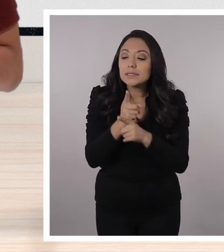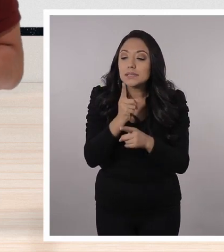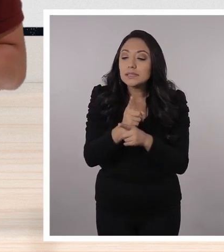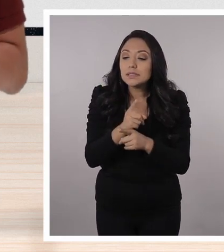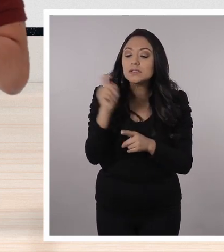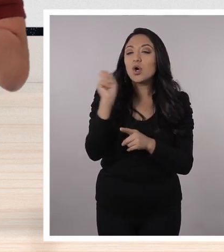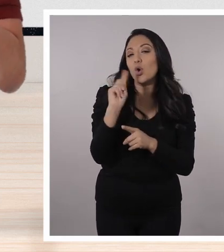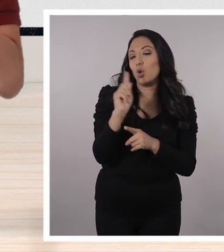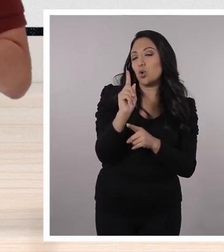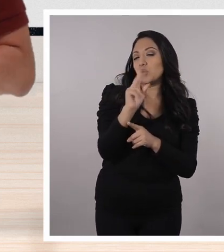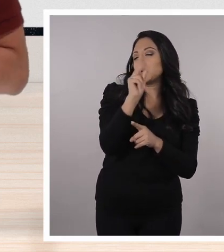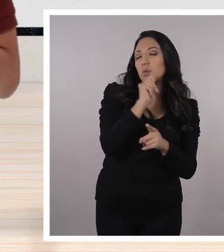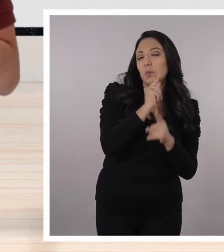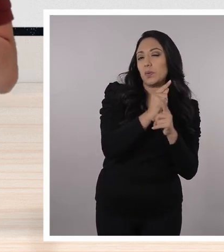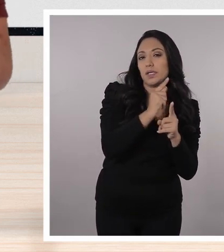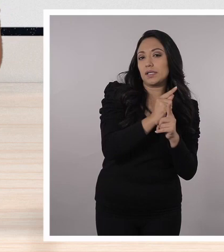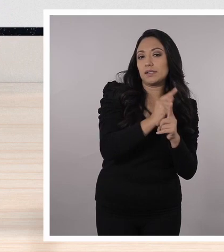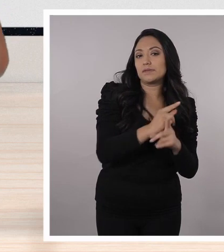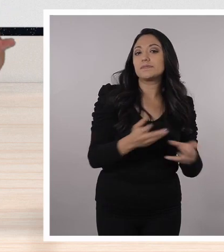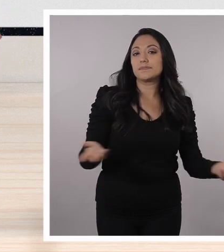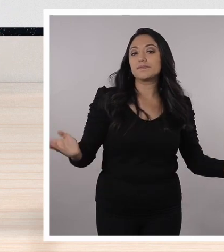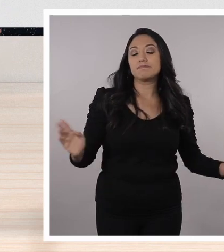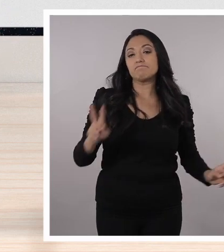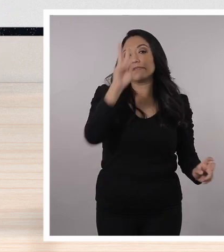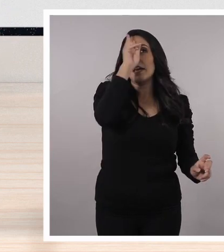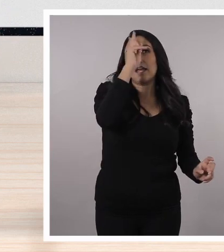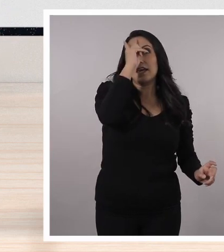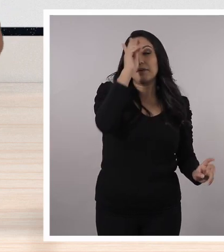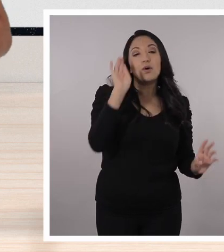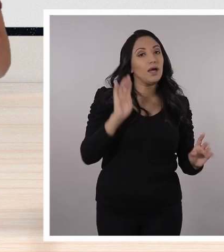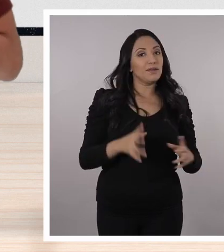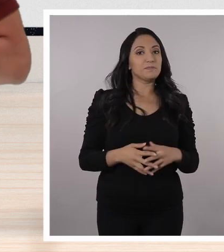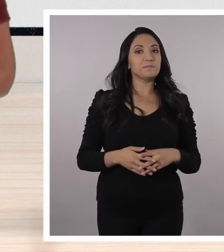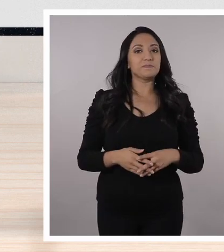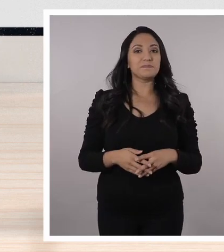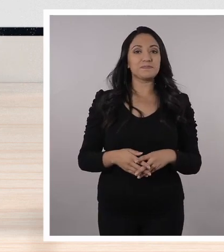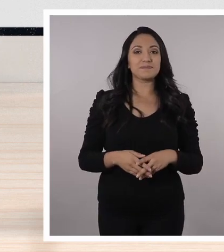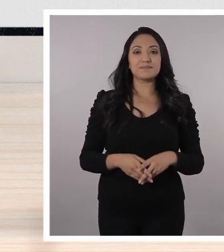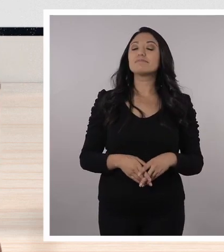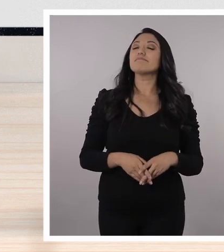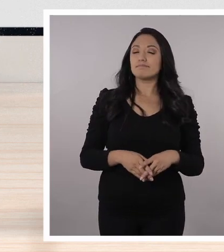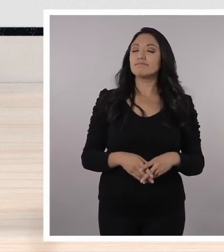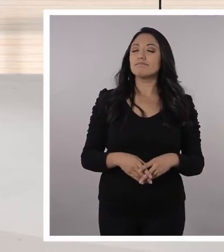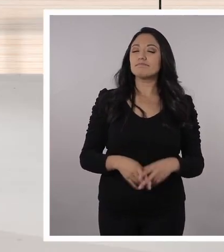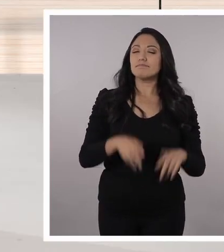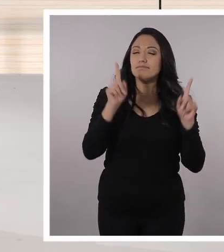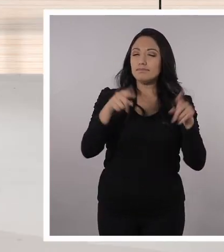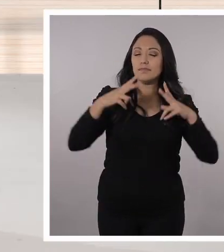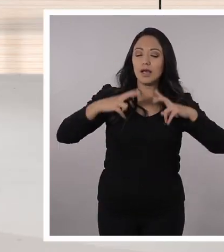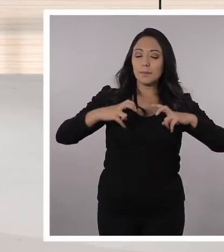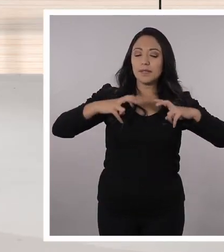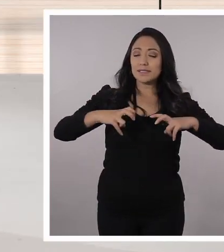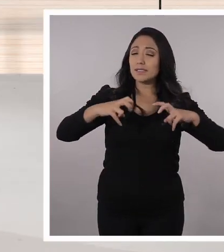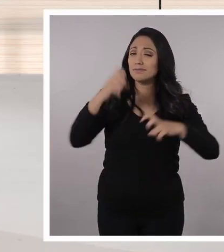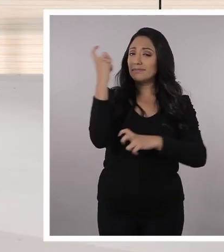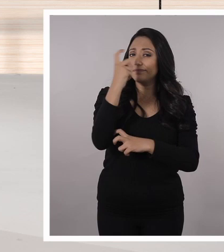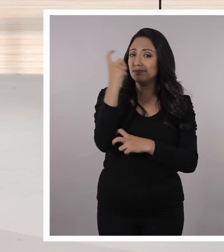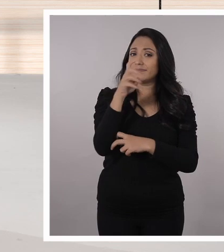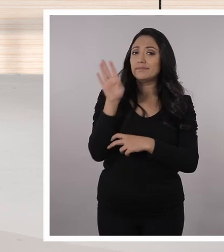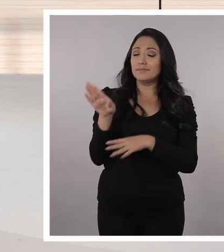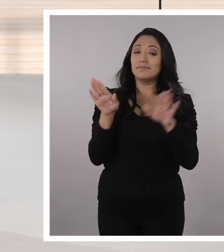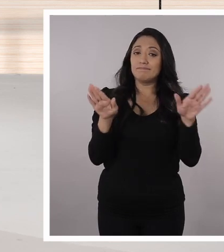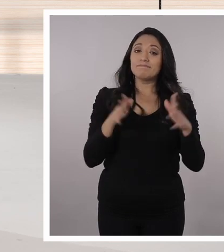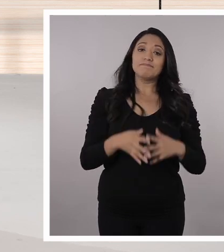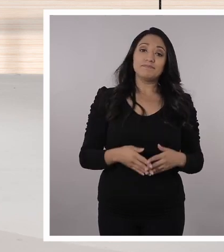darle validez o decir que estamos equivocados, que es negativo. Bueno, va a requerir muchísima investigación para